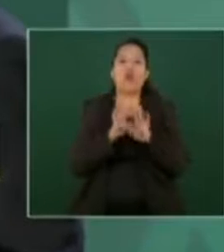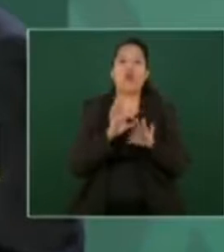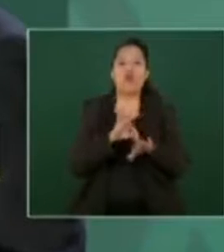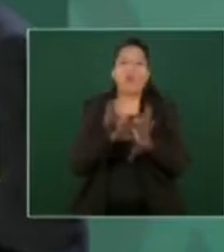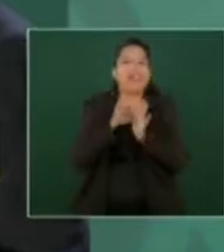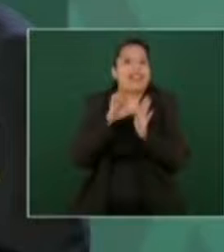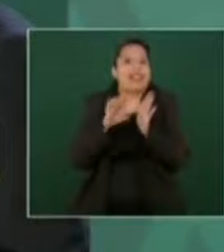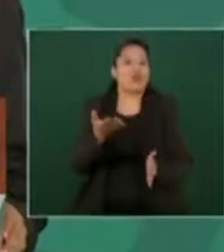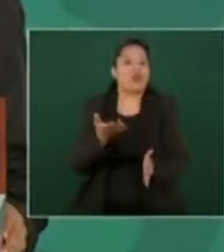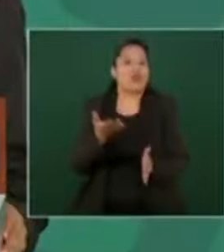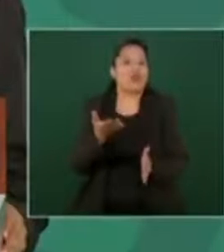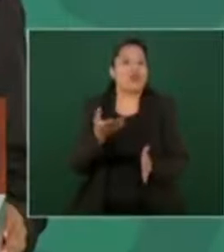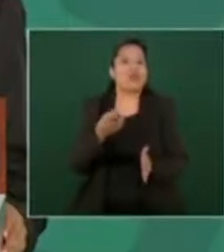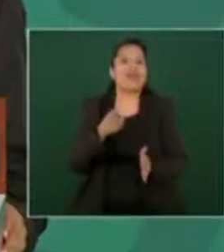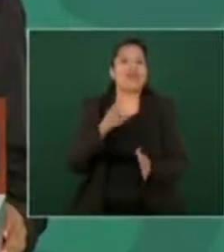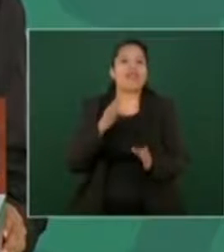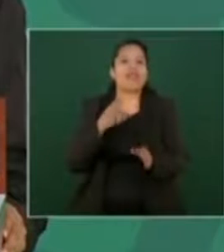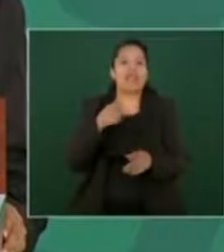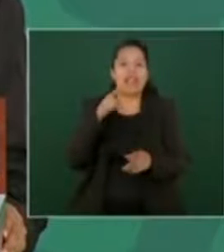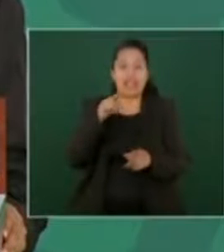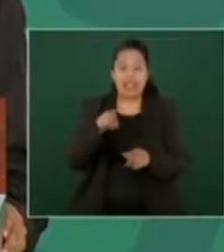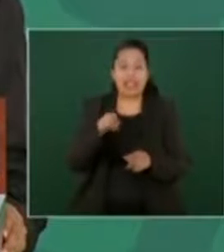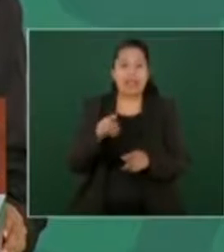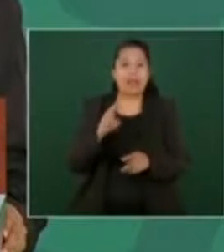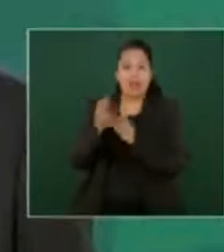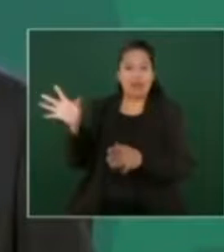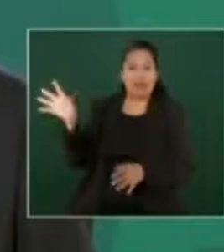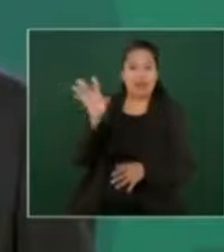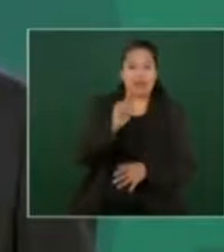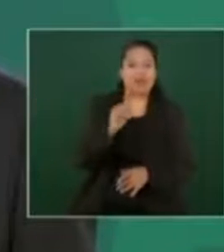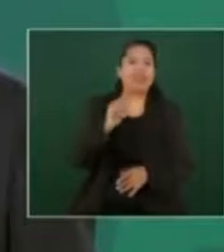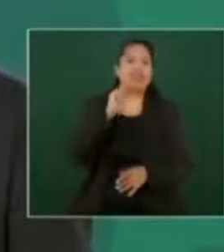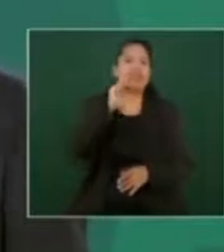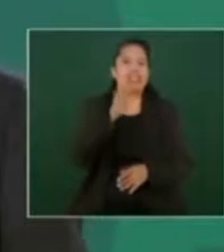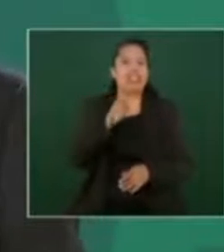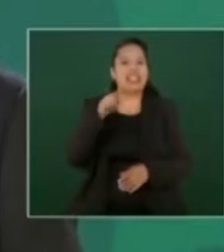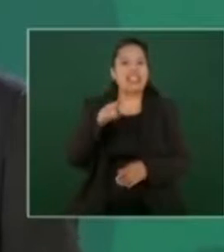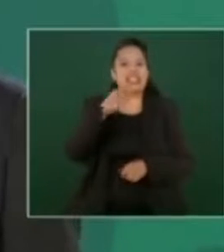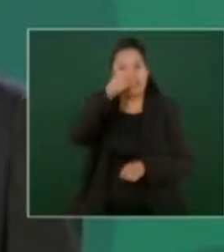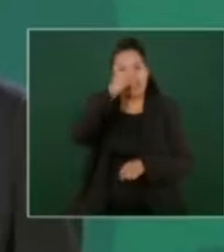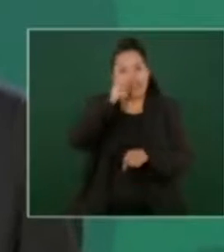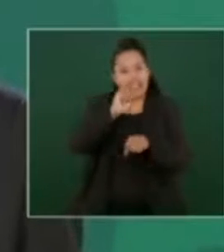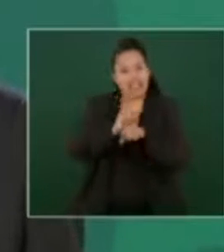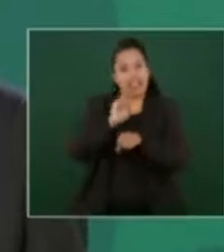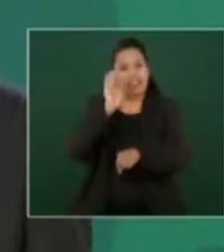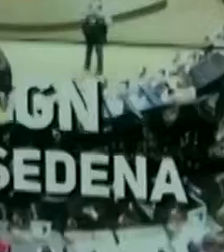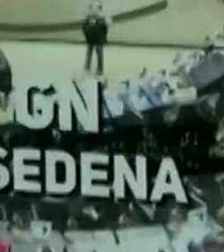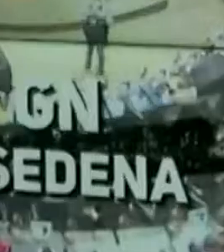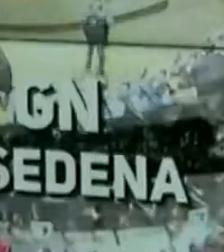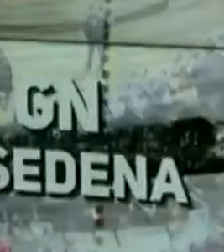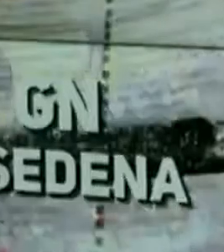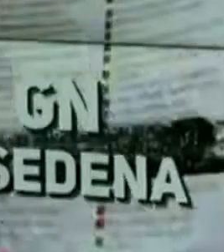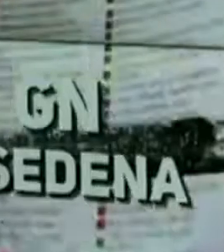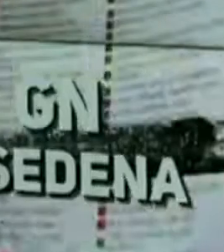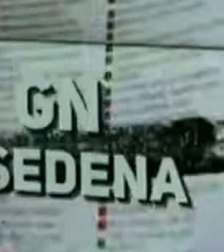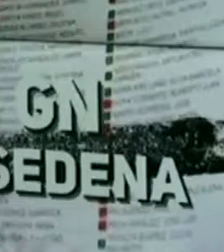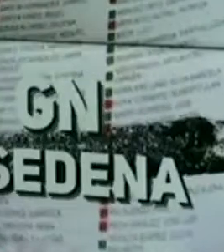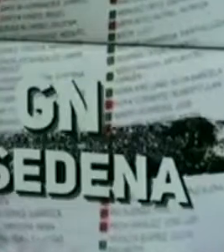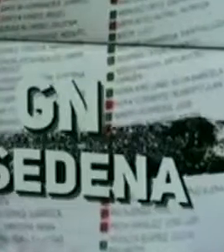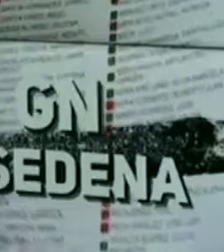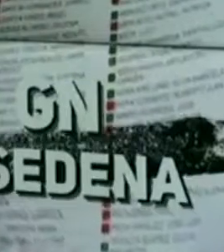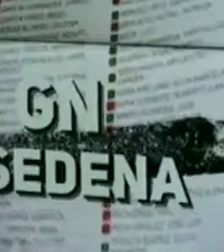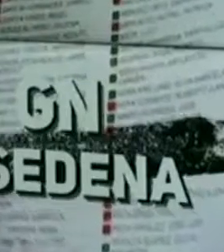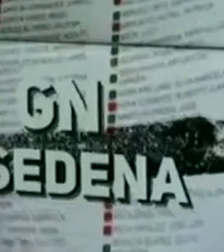el ejemplo de la Secretaría de la Defensa Nacional. Eso es muy importante.